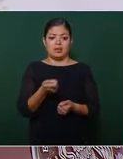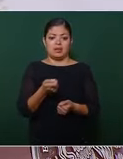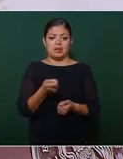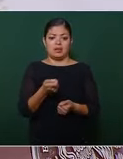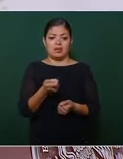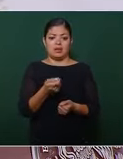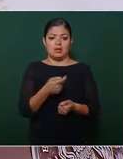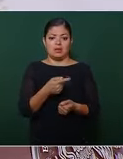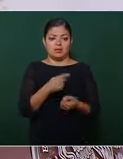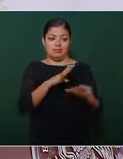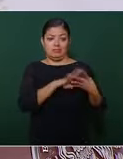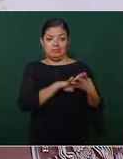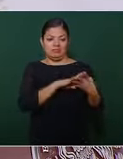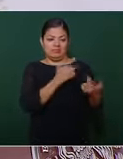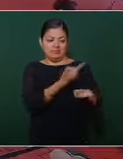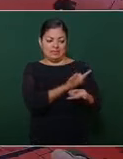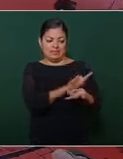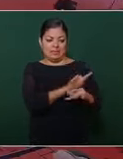a